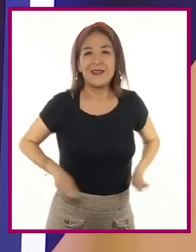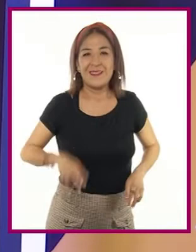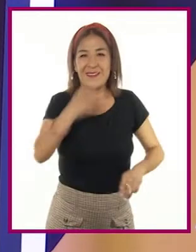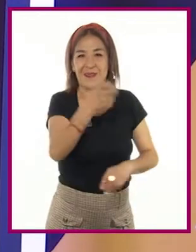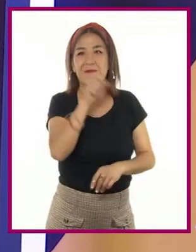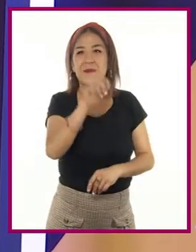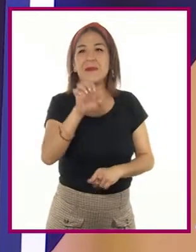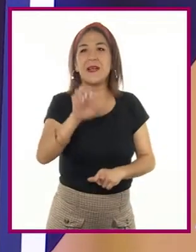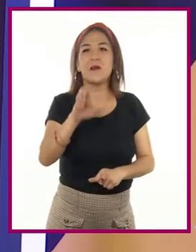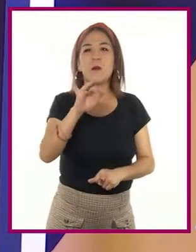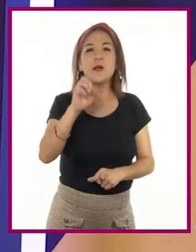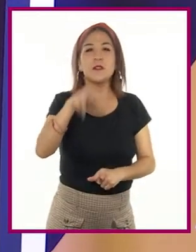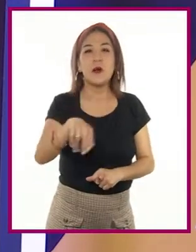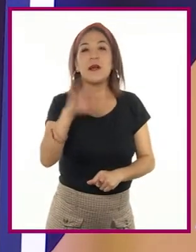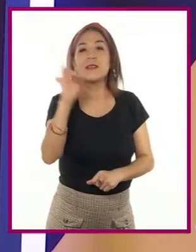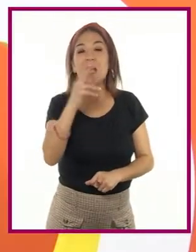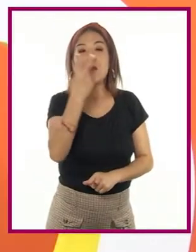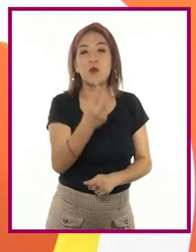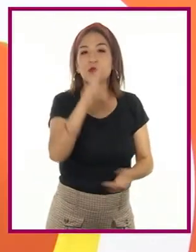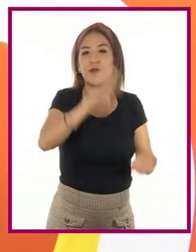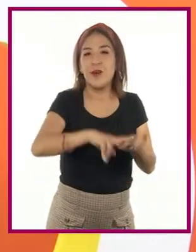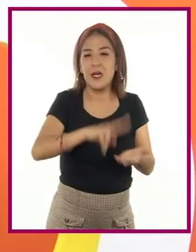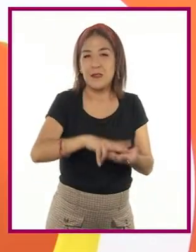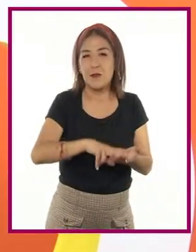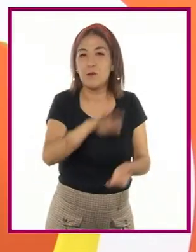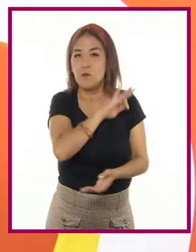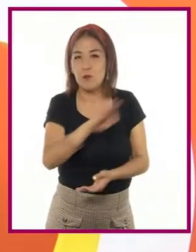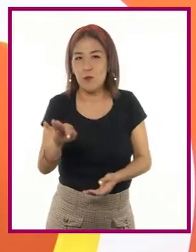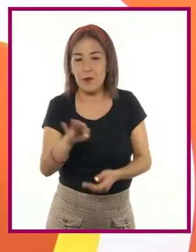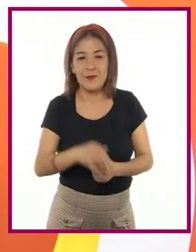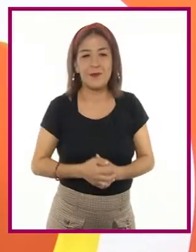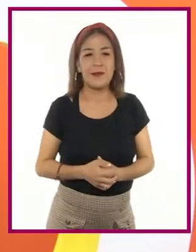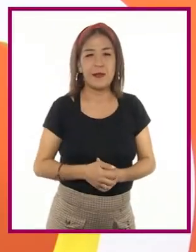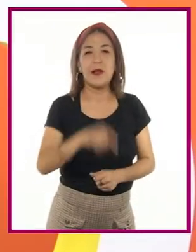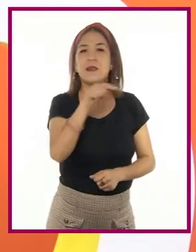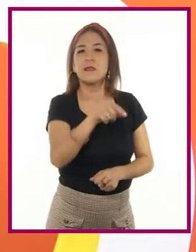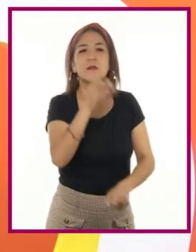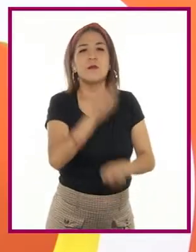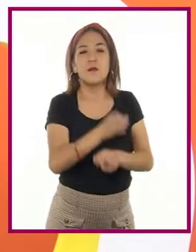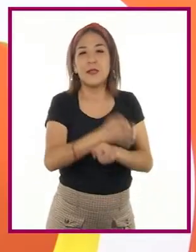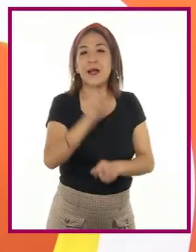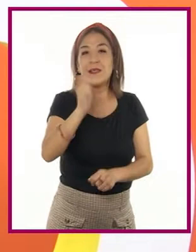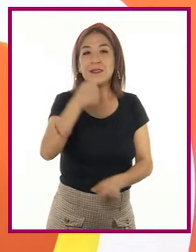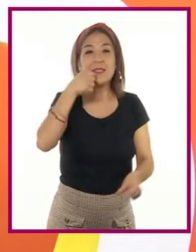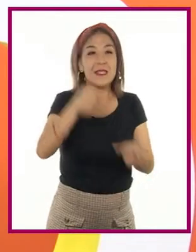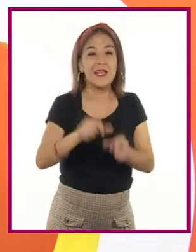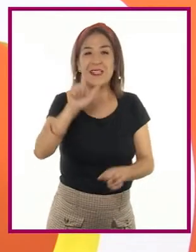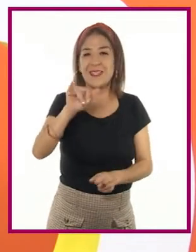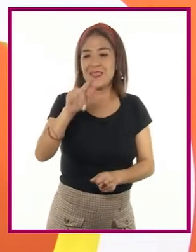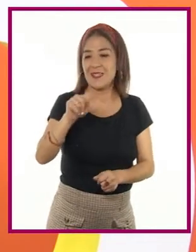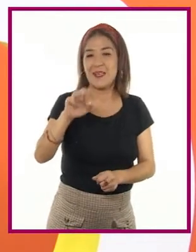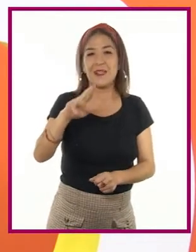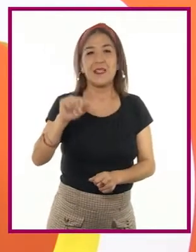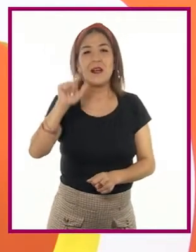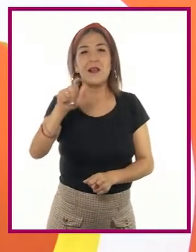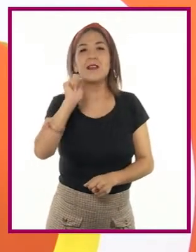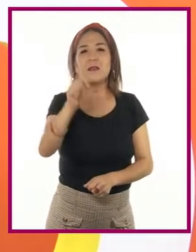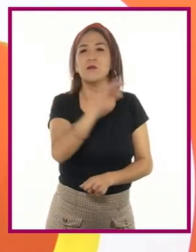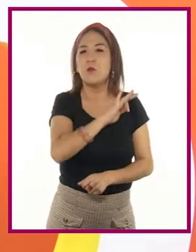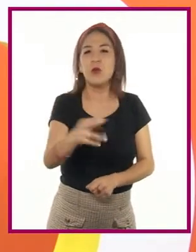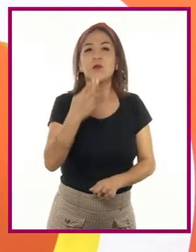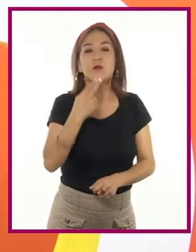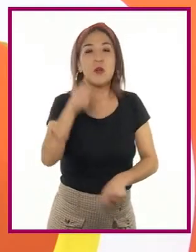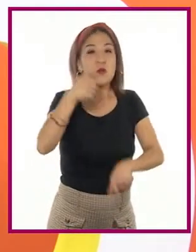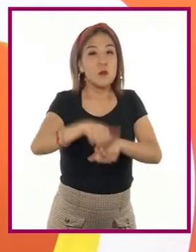tiene dos posibles valores hasta aquí se tiene que una literal puede ser utilizada como un